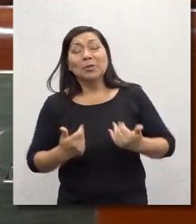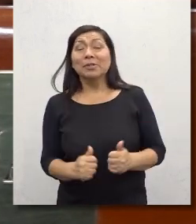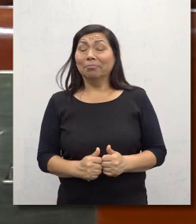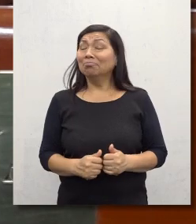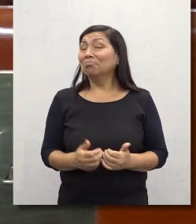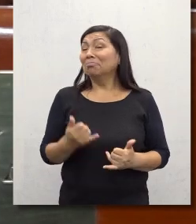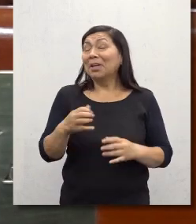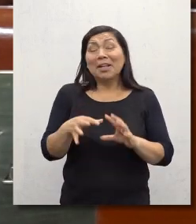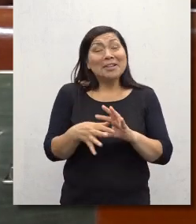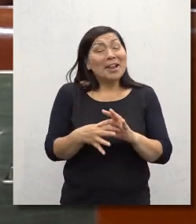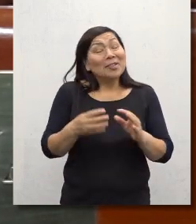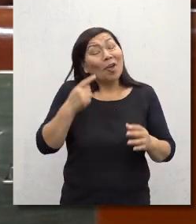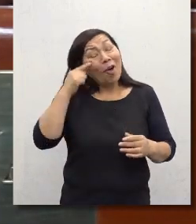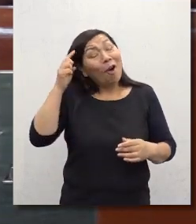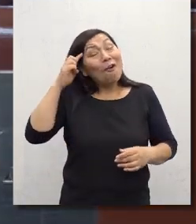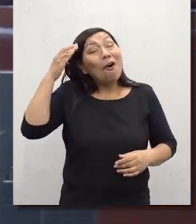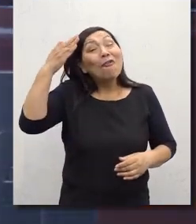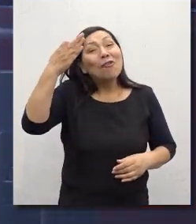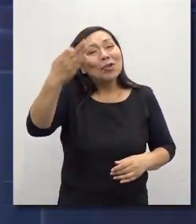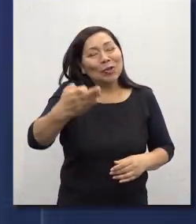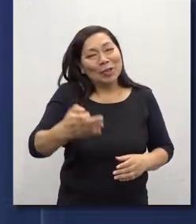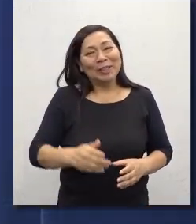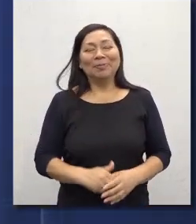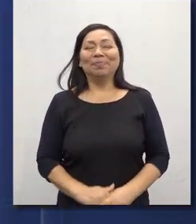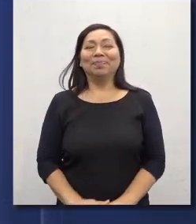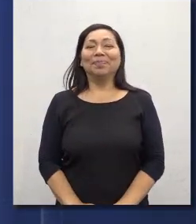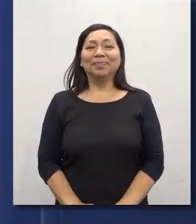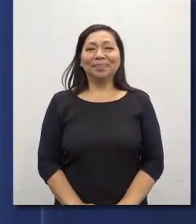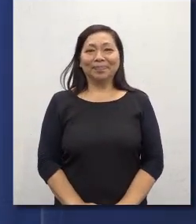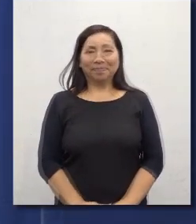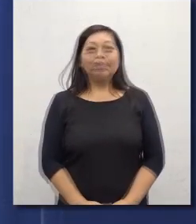en fin, la historia juzgará nuestra labor.